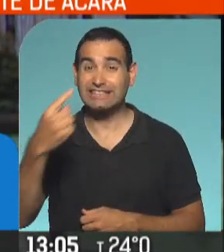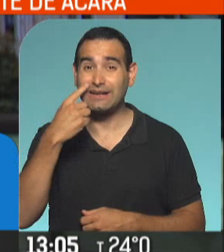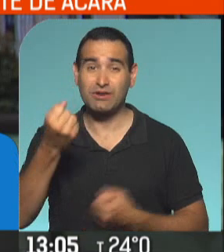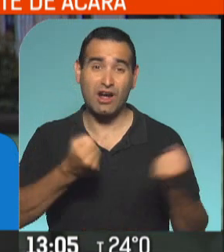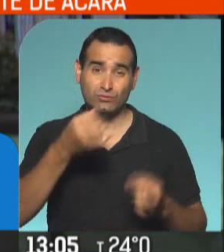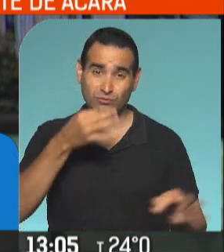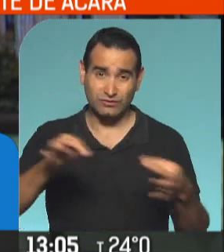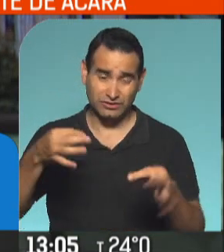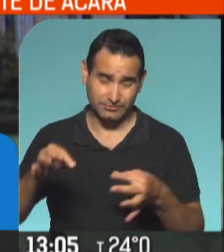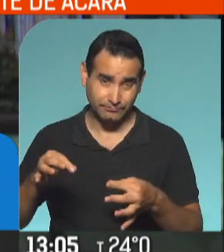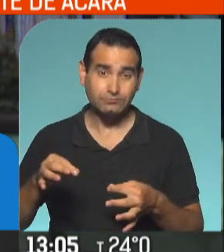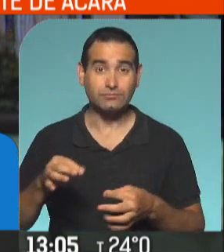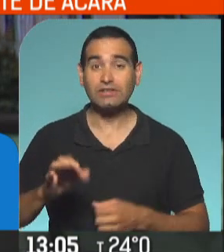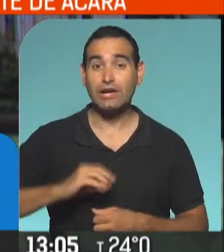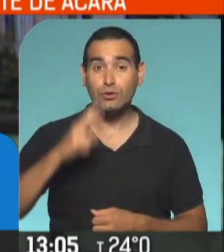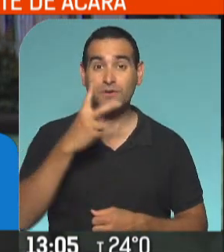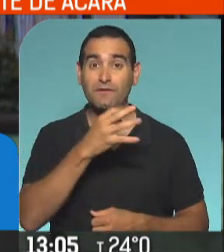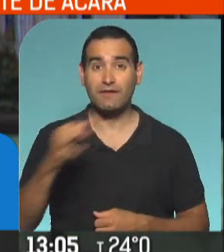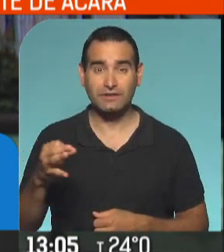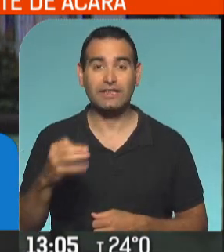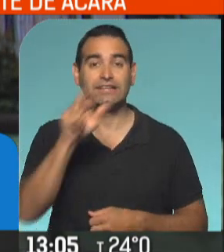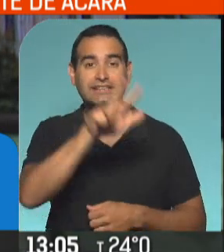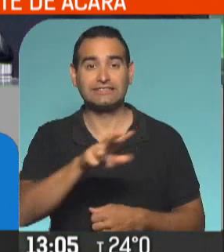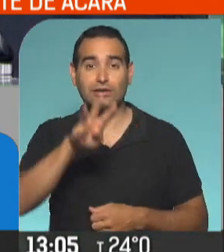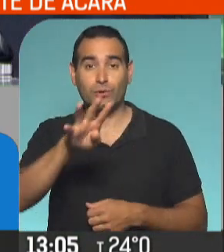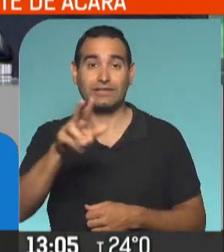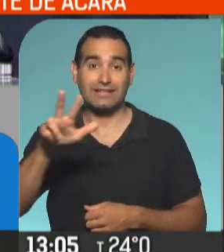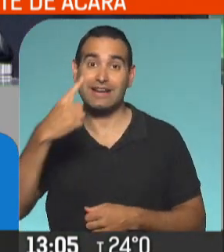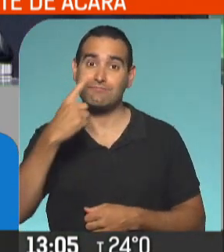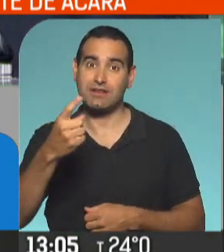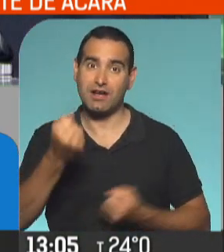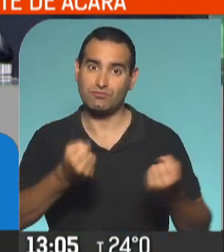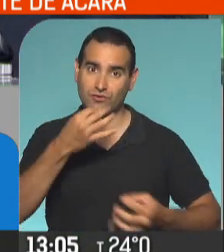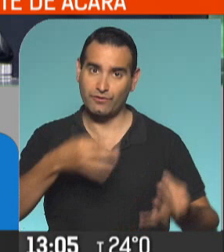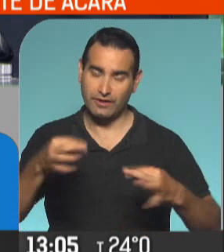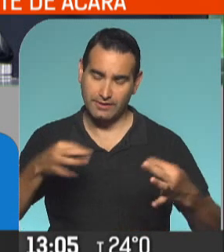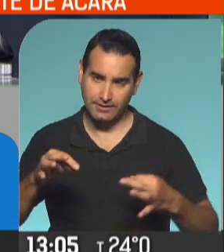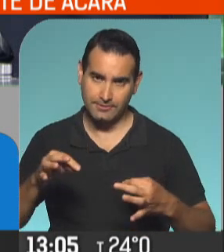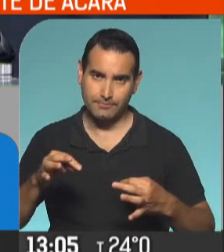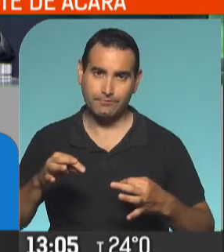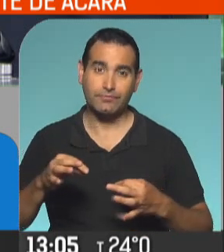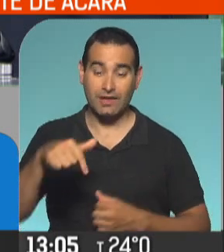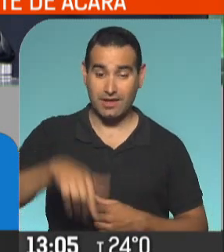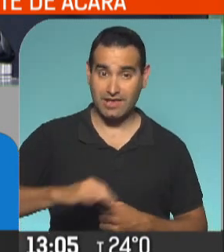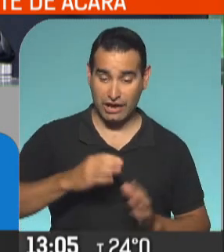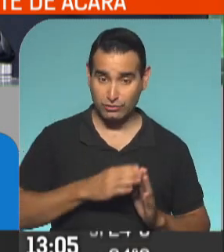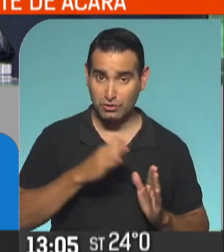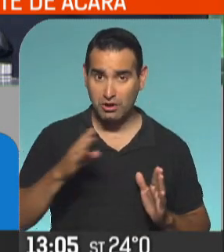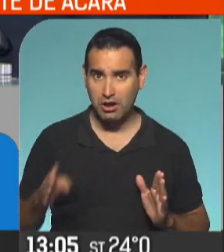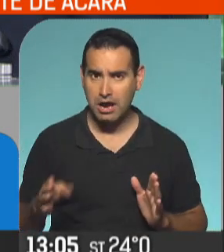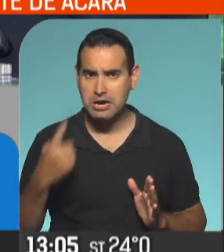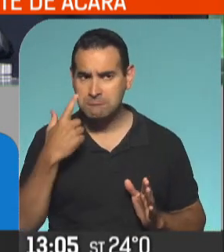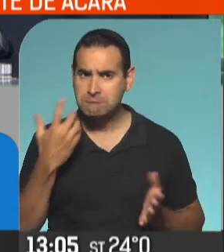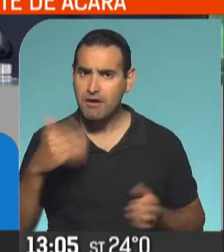unidades el año 2020 se cerró en 343 mil unidades y para este año nosotros estamos